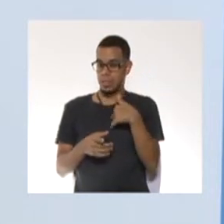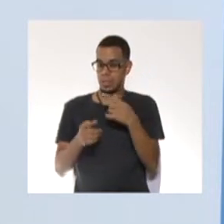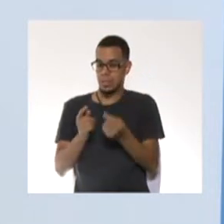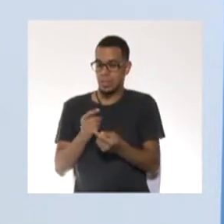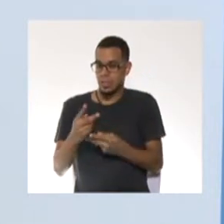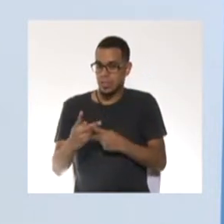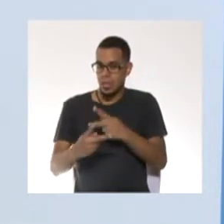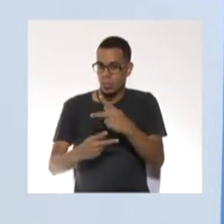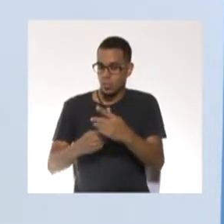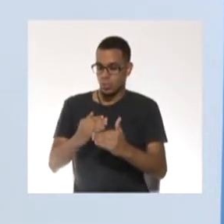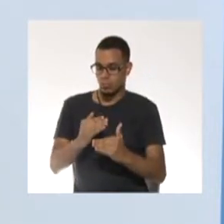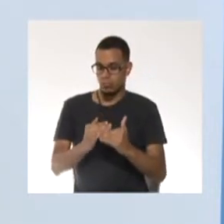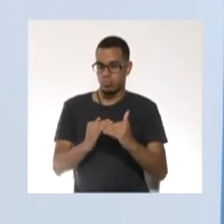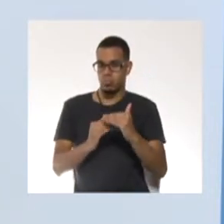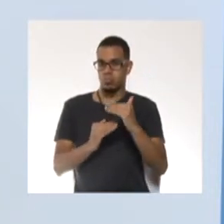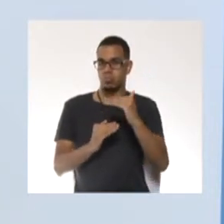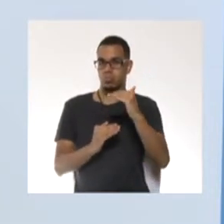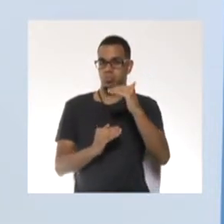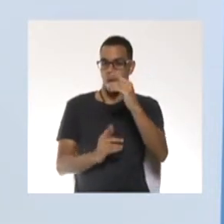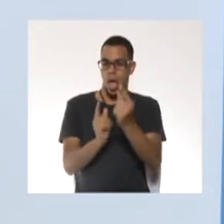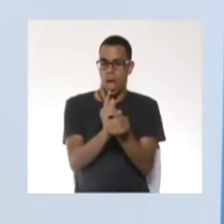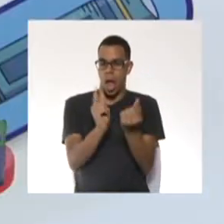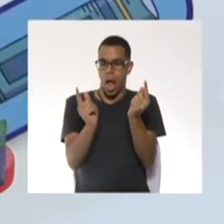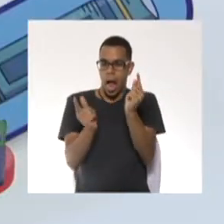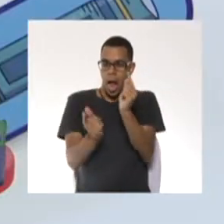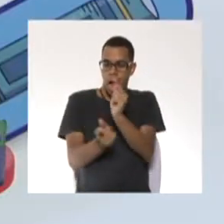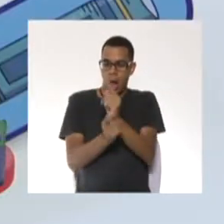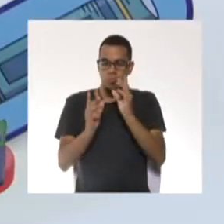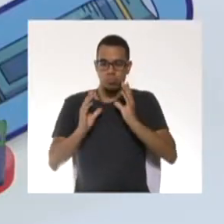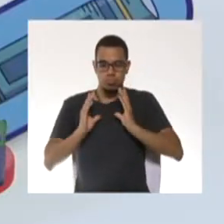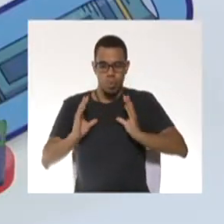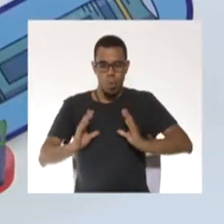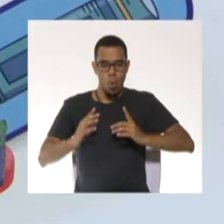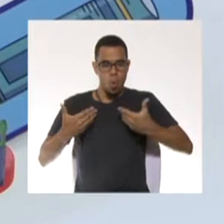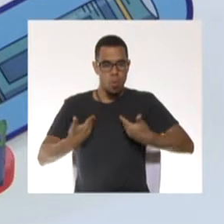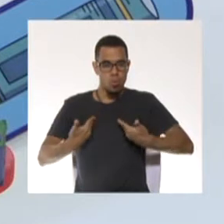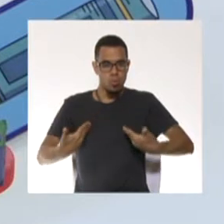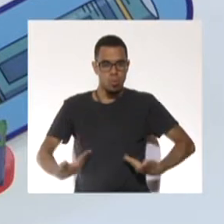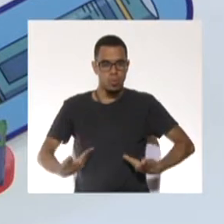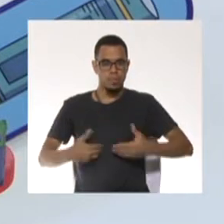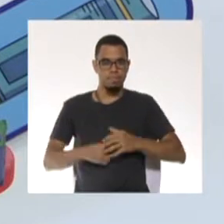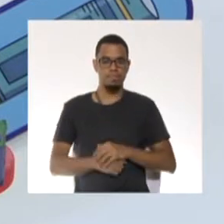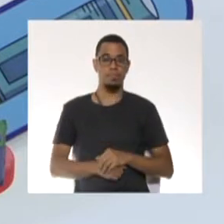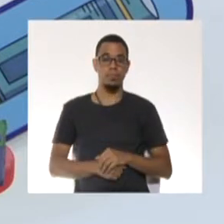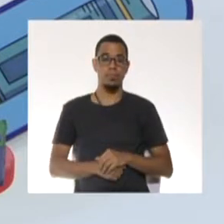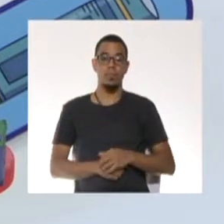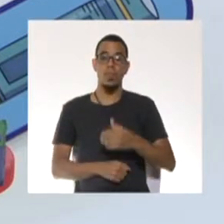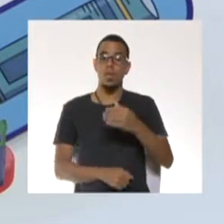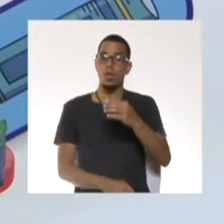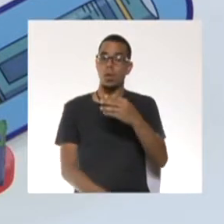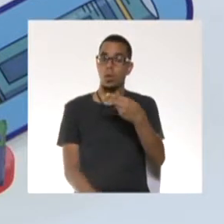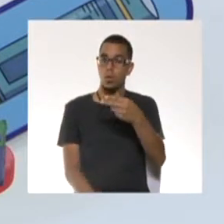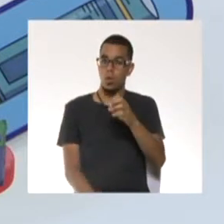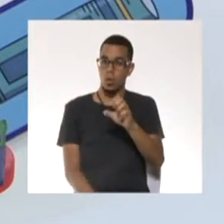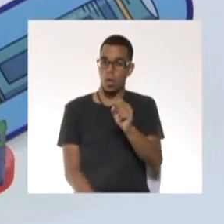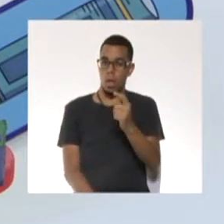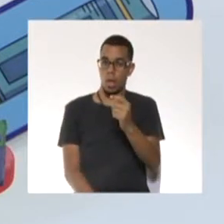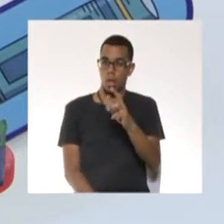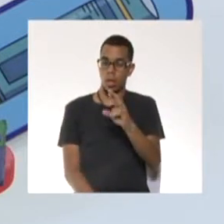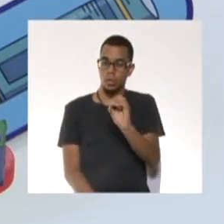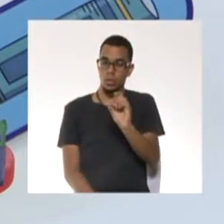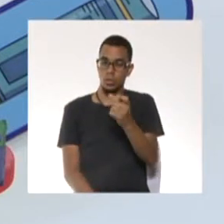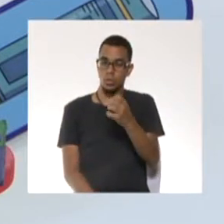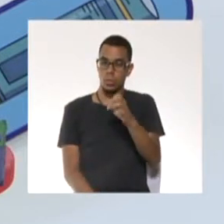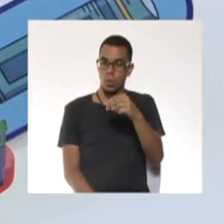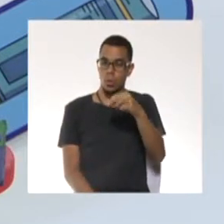ser el cuerpo ya de un adolescente. Posteriormente, los estrógenos también van a coordinar ese